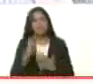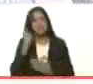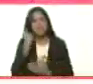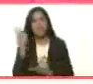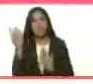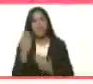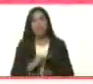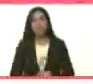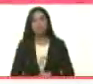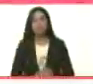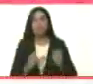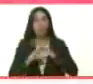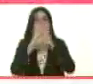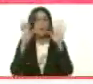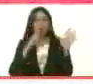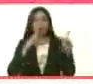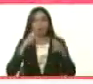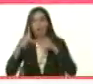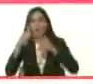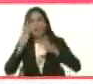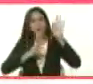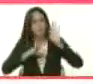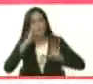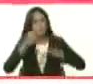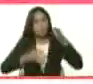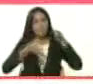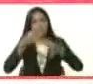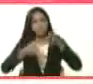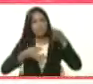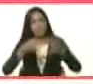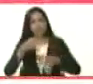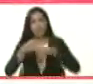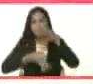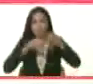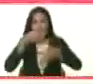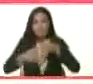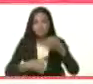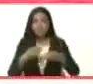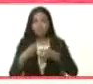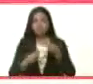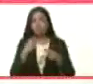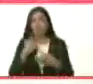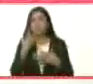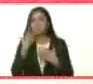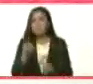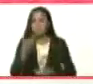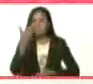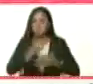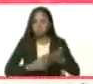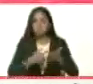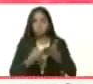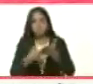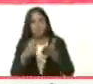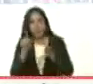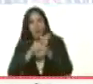por la claridad de tu exposición del documento que nos han traído, que entiendo es un documento